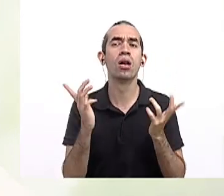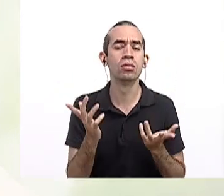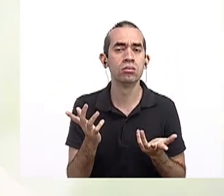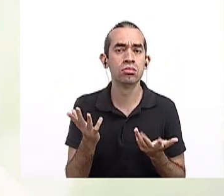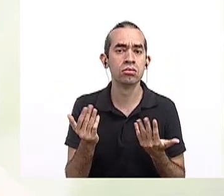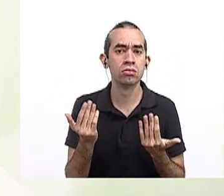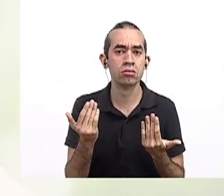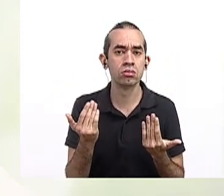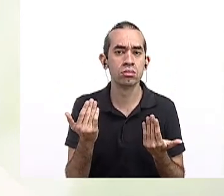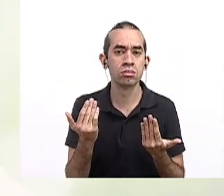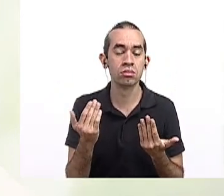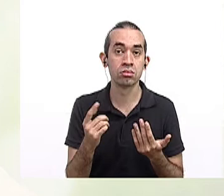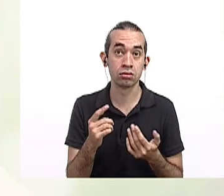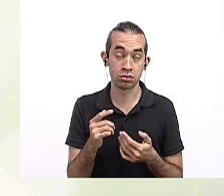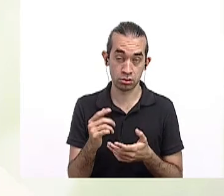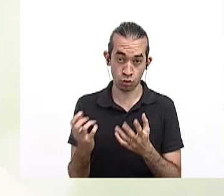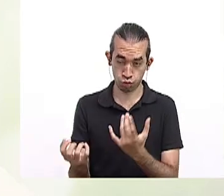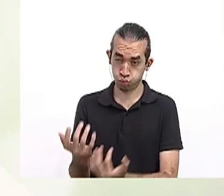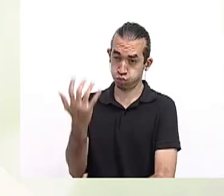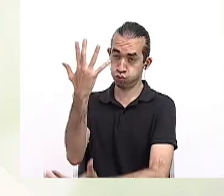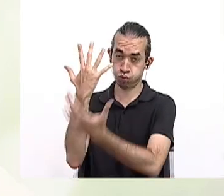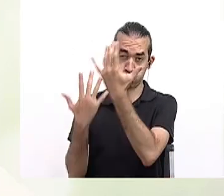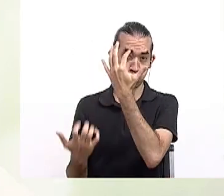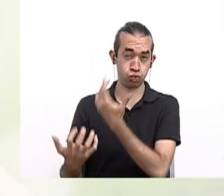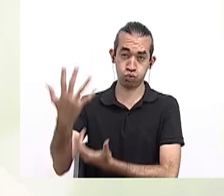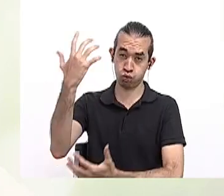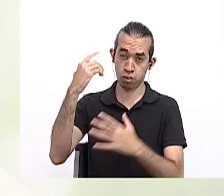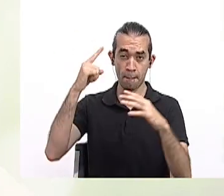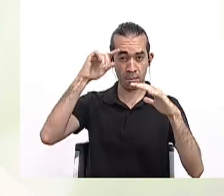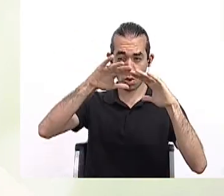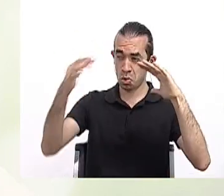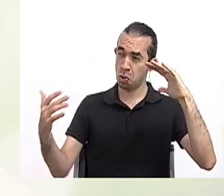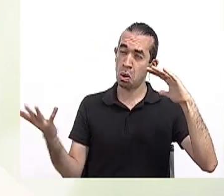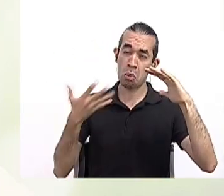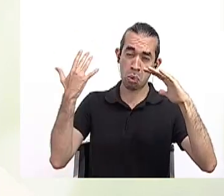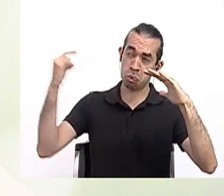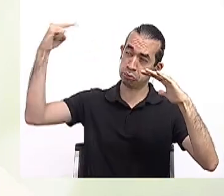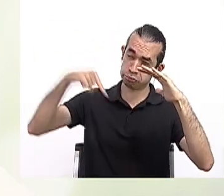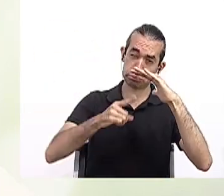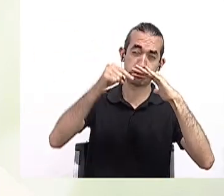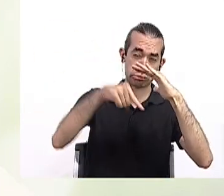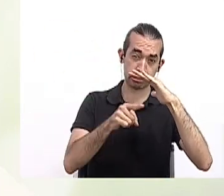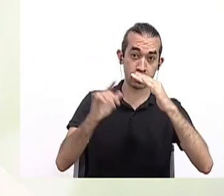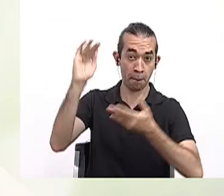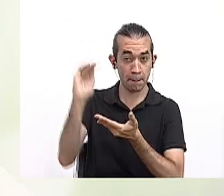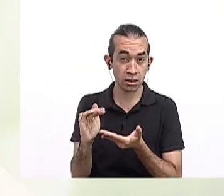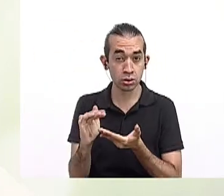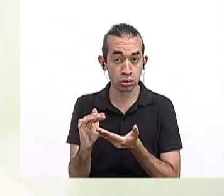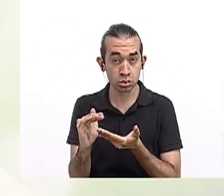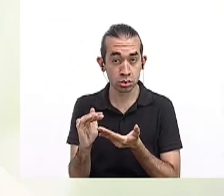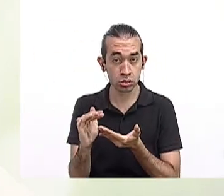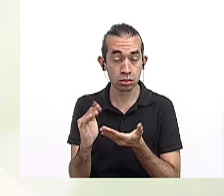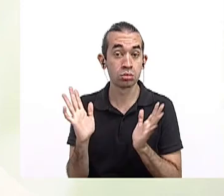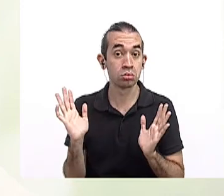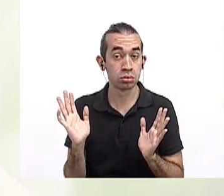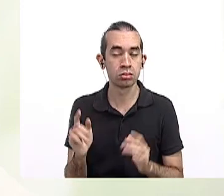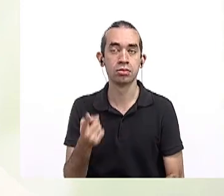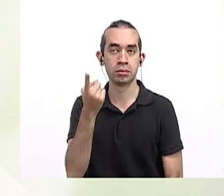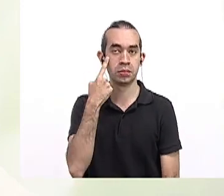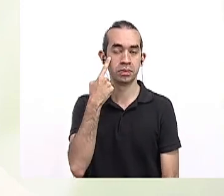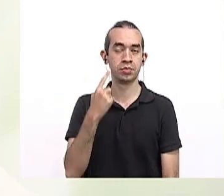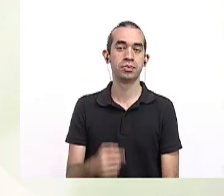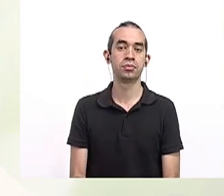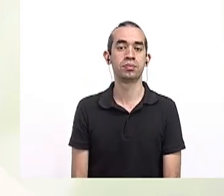debemos de reducir las emisiones de los gases del efecto invernadero vamos con la siguiente